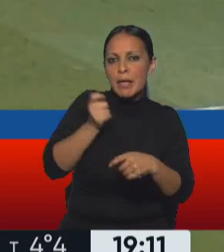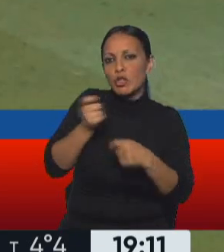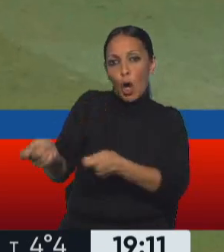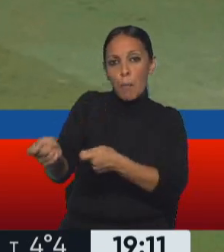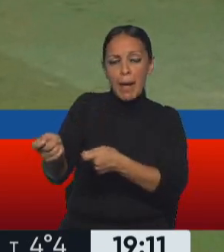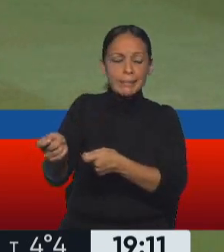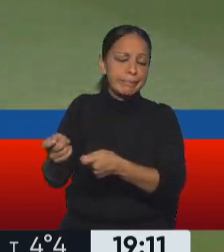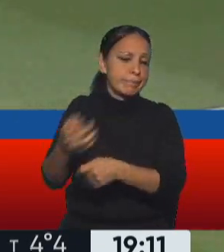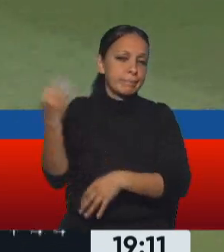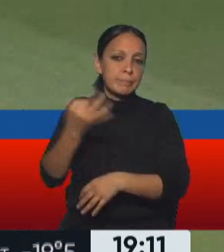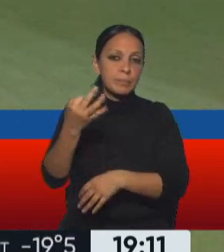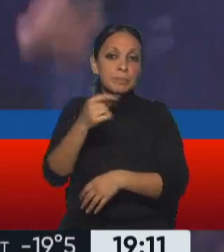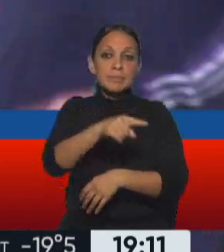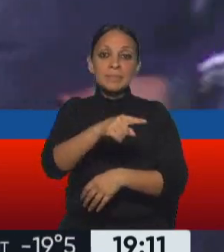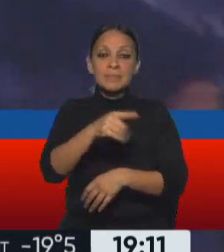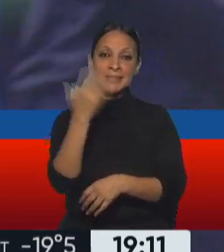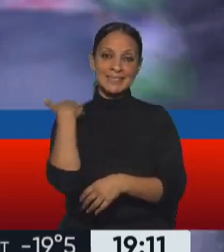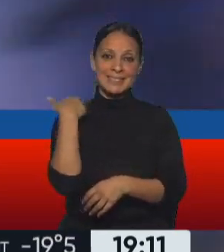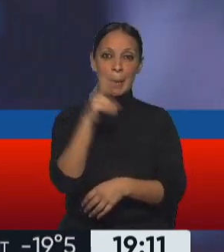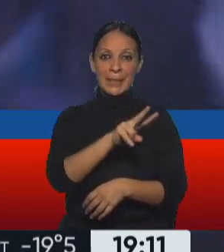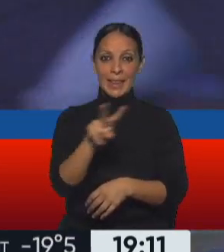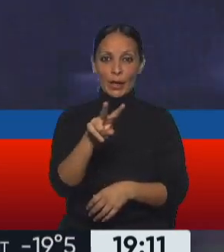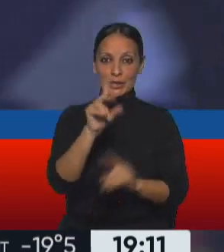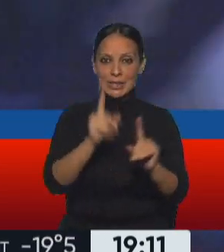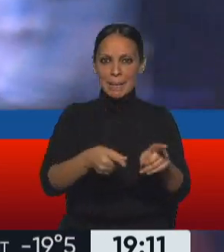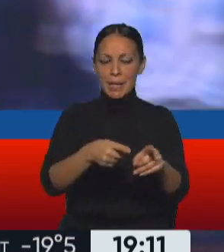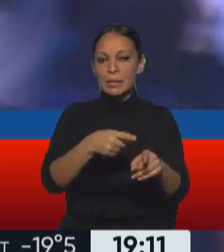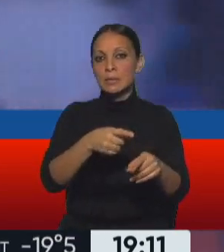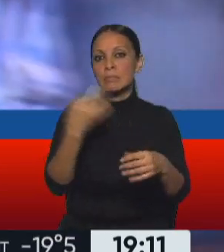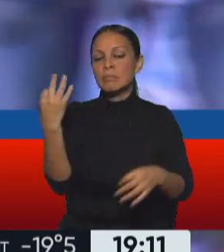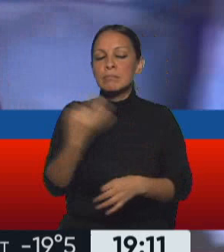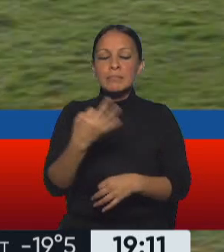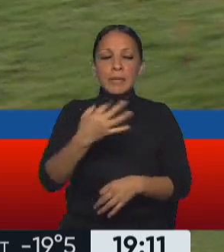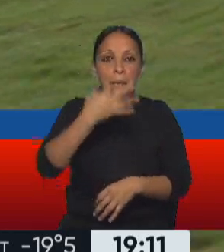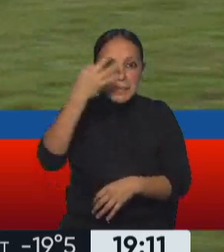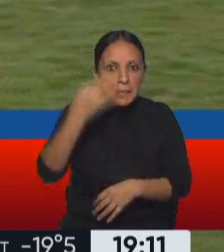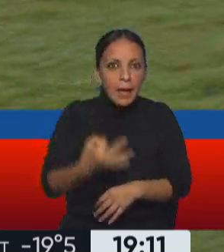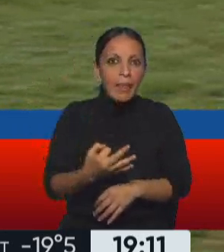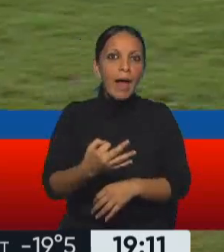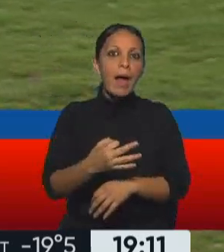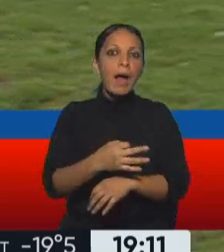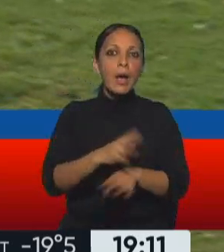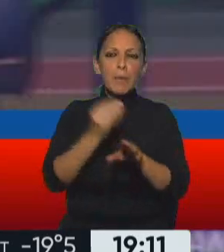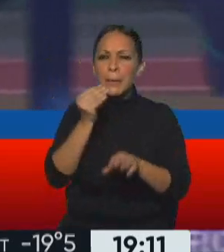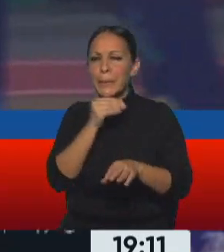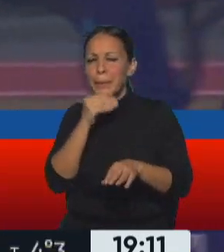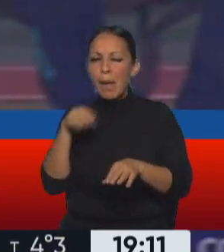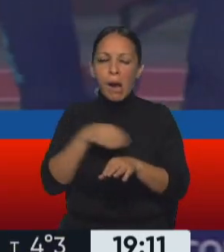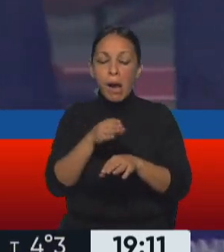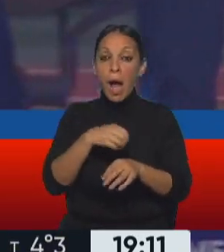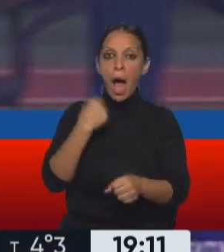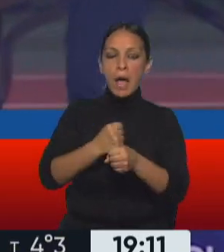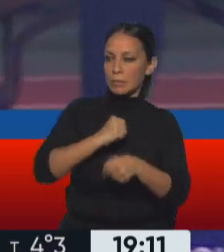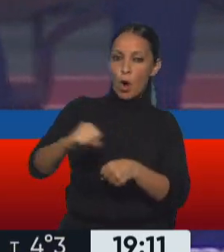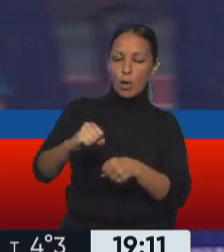definir y aquí lautaro lautaro también que recupera argentina lautaro la verdad que pasó totalmente desapercibido hasta esta situación que